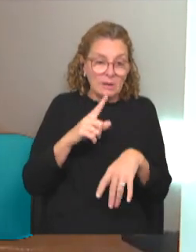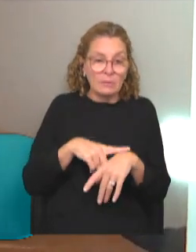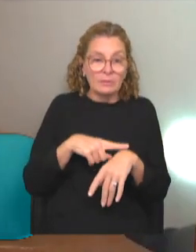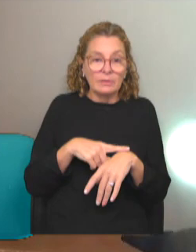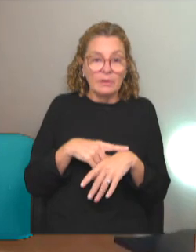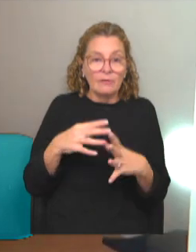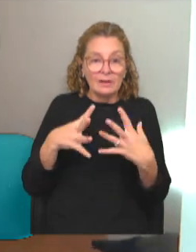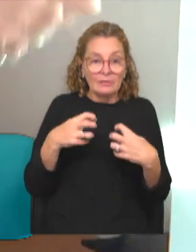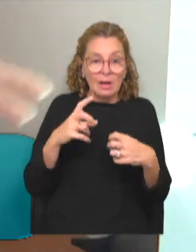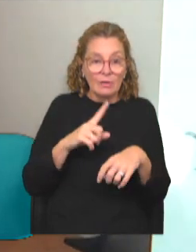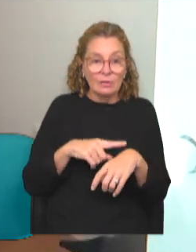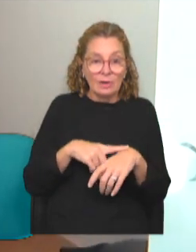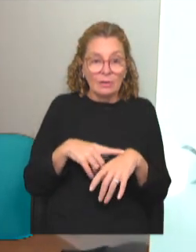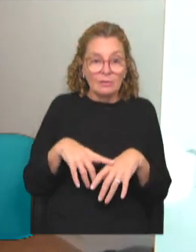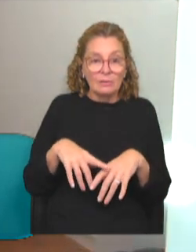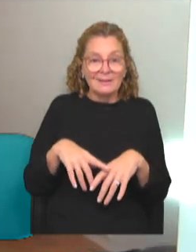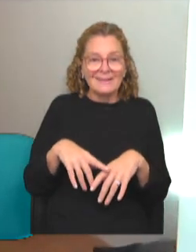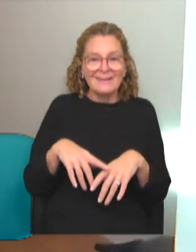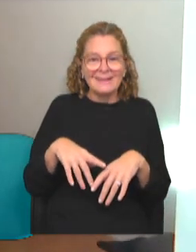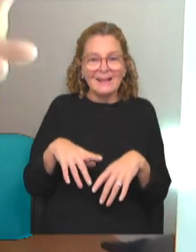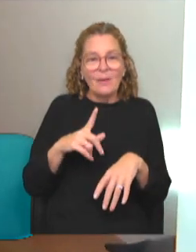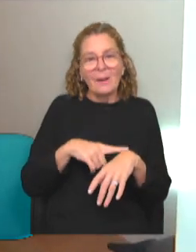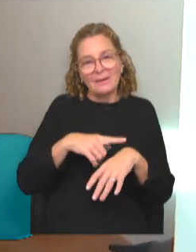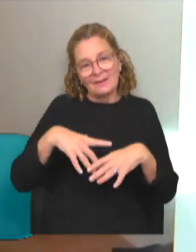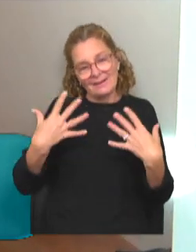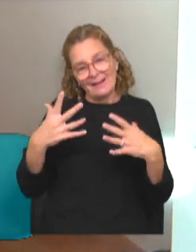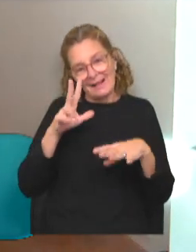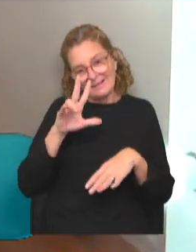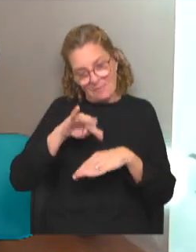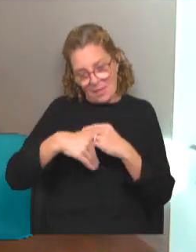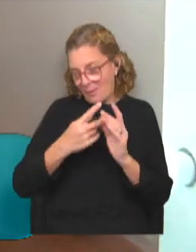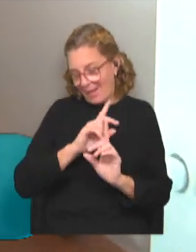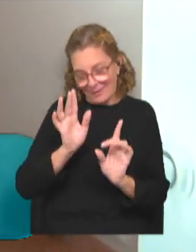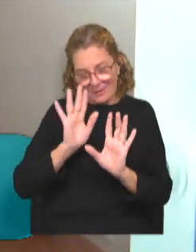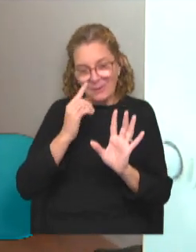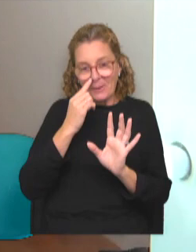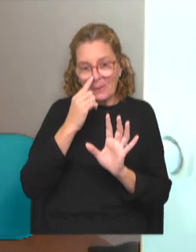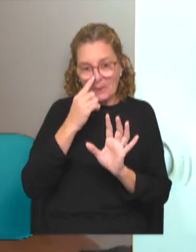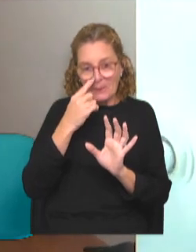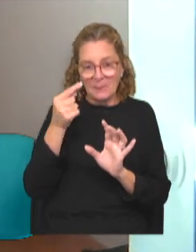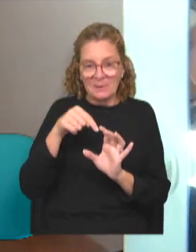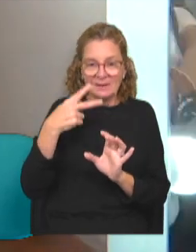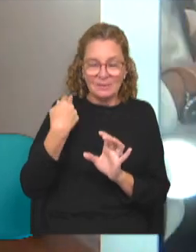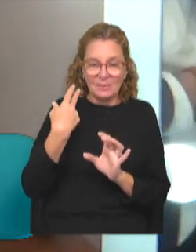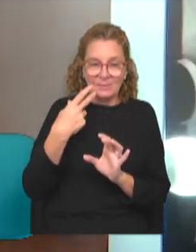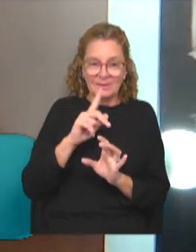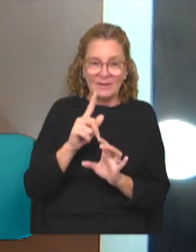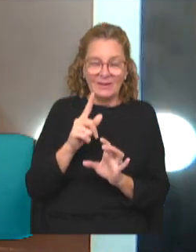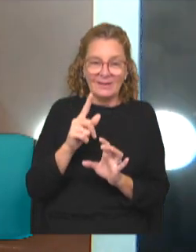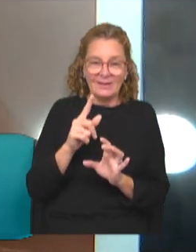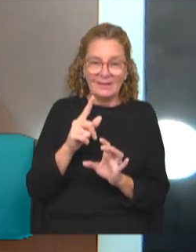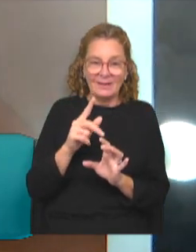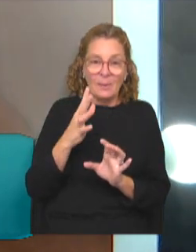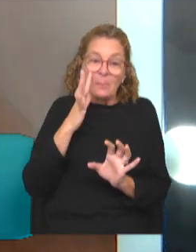Tenés flexibilidad. Digo, a la hora que sea tampoco No, claro, tampoco te vamos a llamar a las 3 de la mañana, Marcelo, venía a cortarme el pelo, ¿no? Bueno, puedo tener una